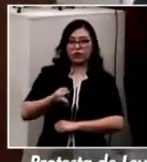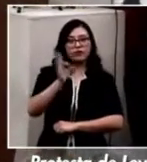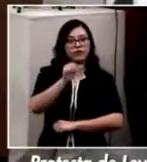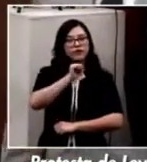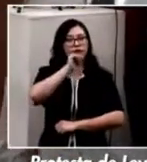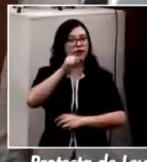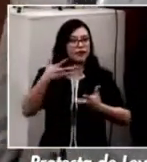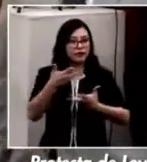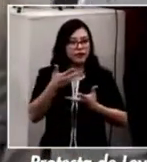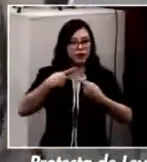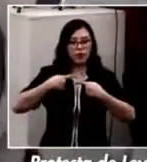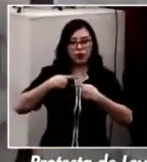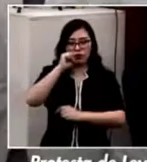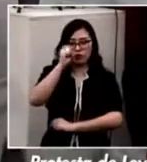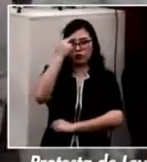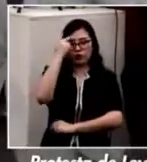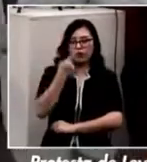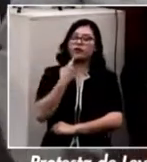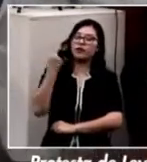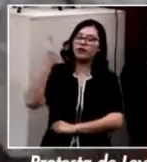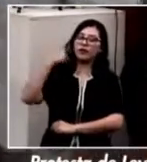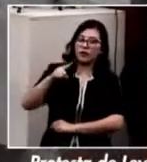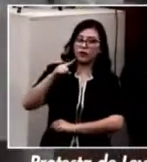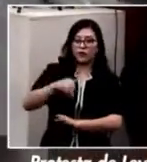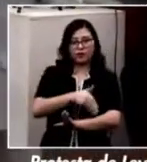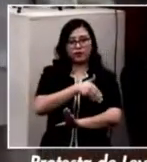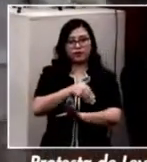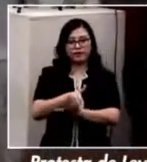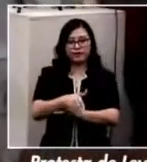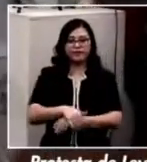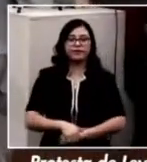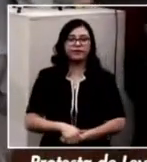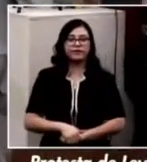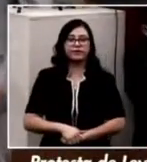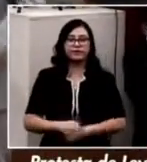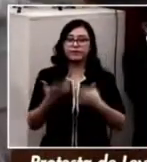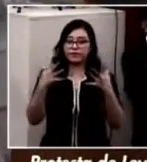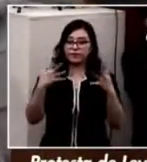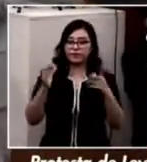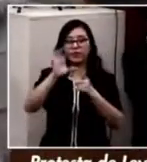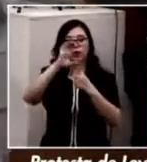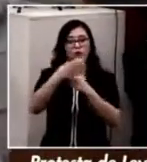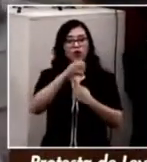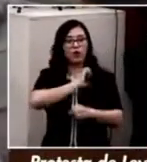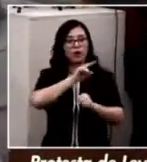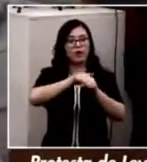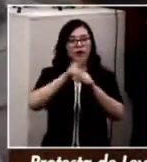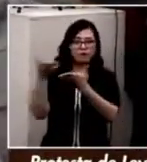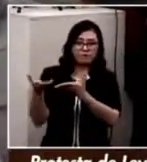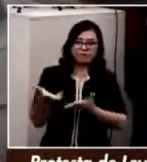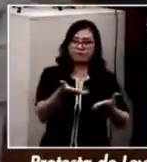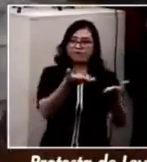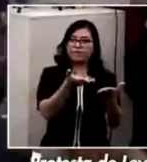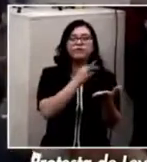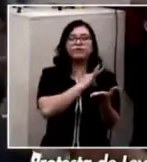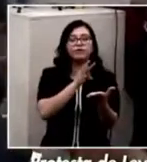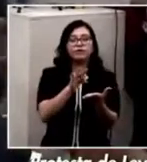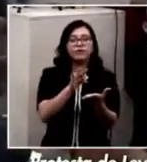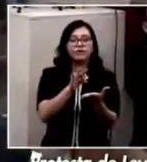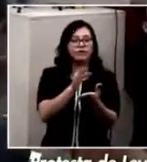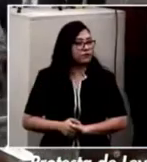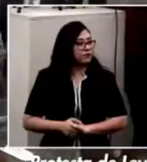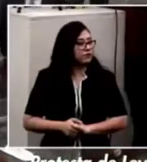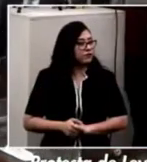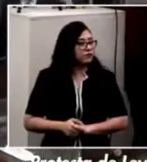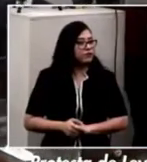encuestas calificadoras donde a la Fiscalía de San Luis Potosí la colocan, bueno, pues en un estatus de reprobar. Y